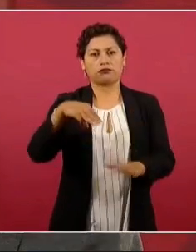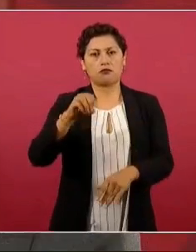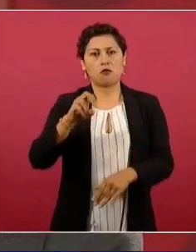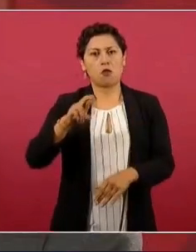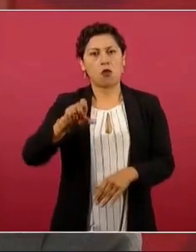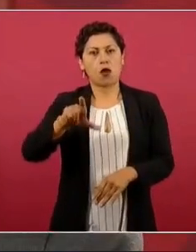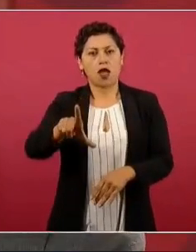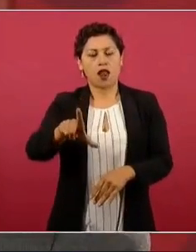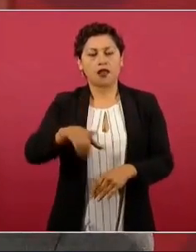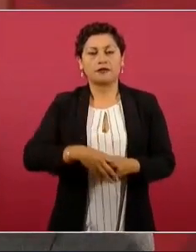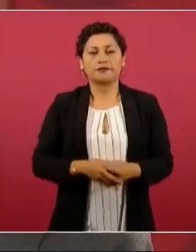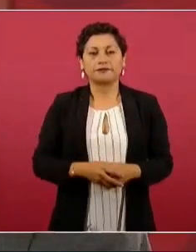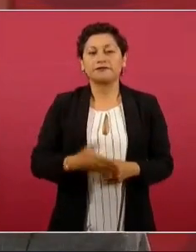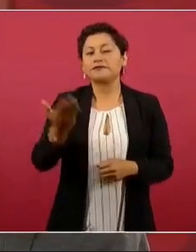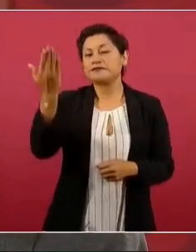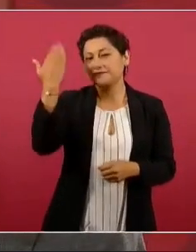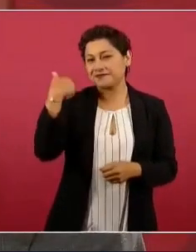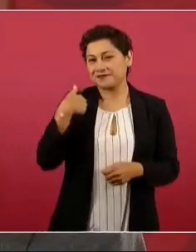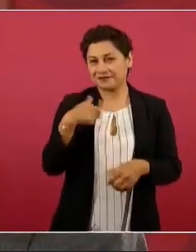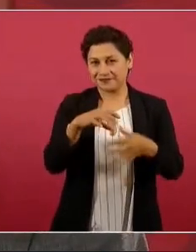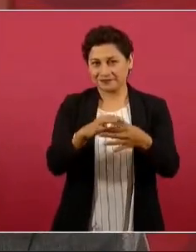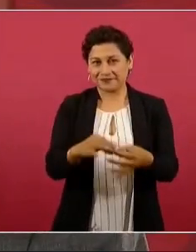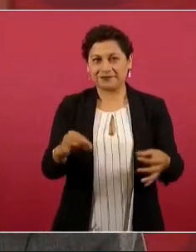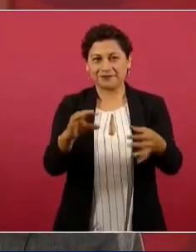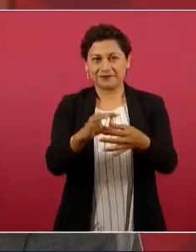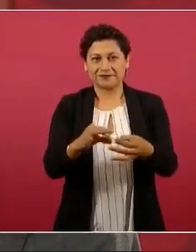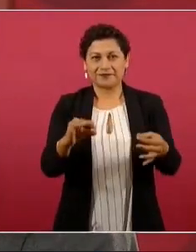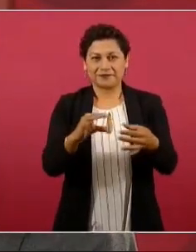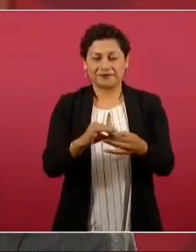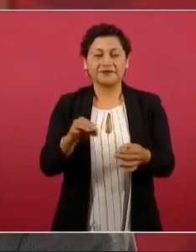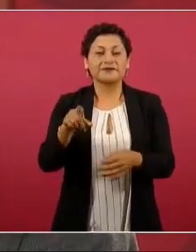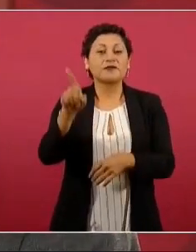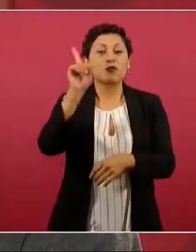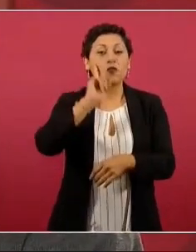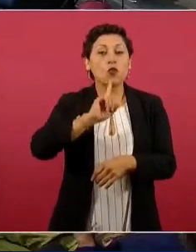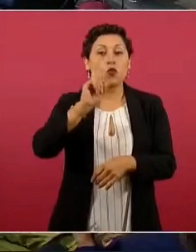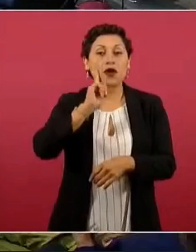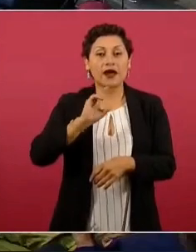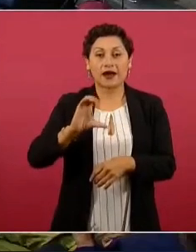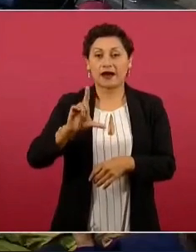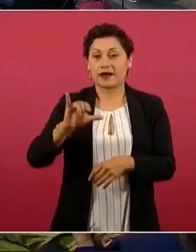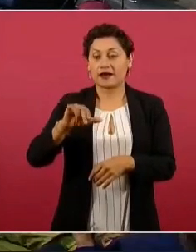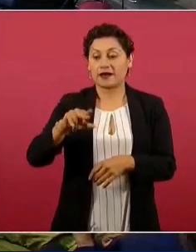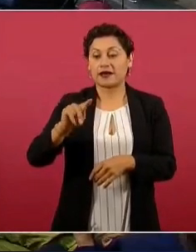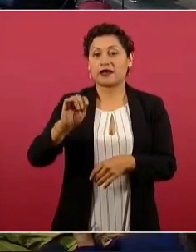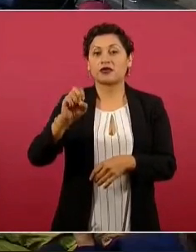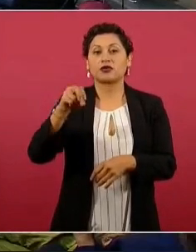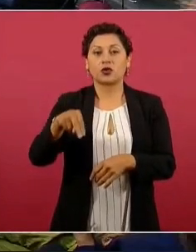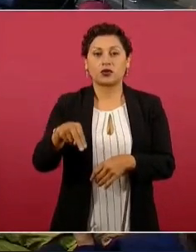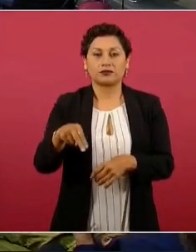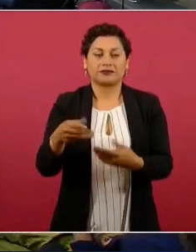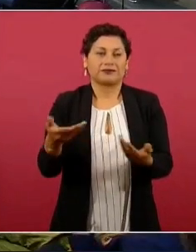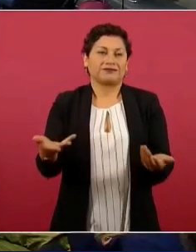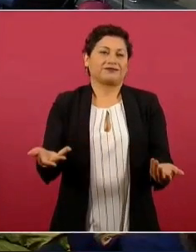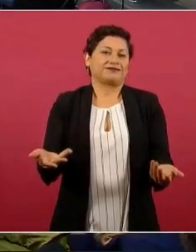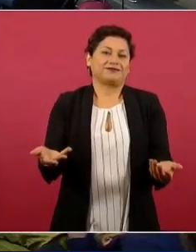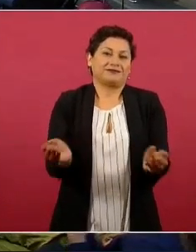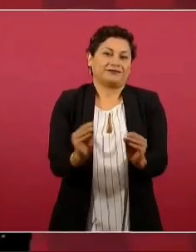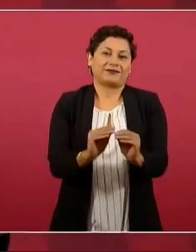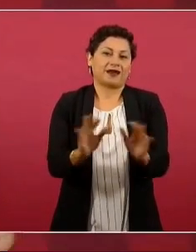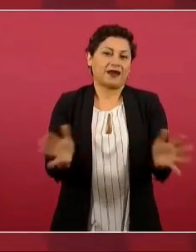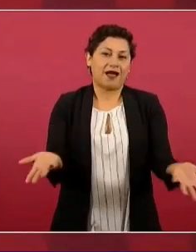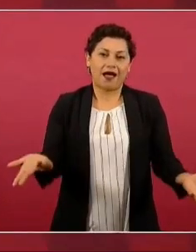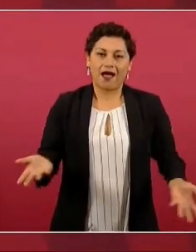Les comentaba yo lo de la señora Clinton, pues con razón, pero da